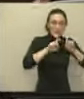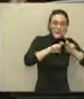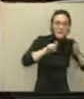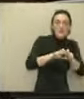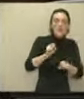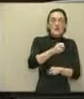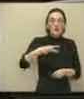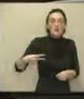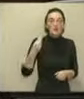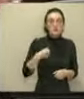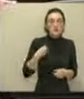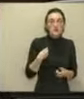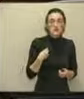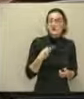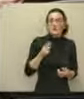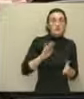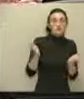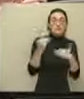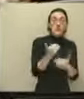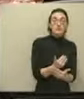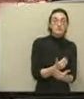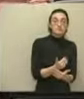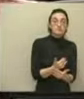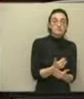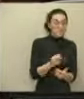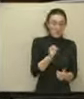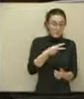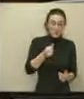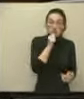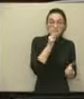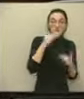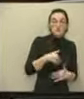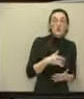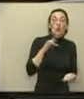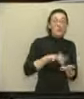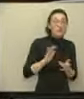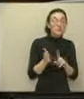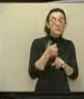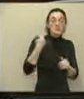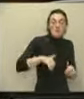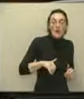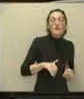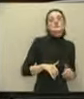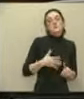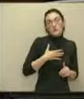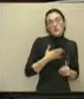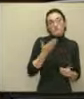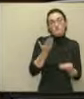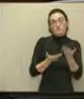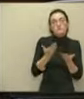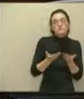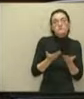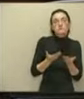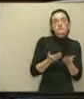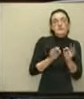los resultados de las mismas. Y no disponemos de esos resultados. Cuando se dispongan podremos evaluar si las medidas propuestas son las